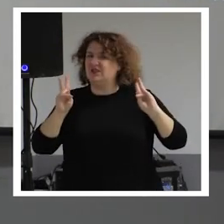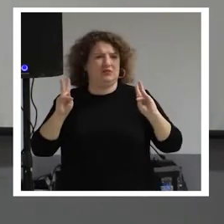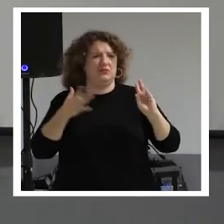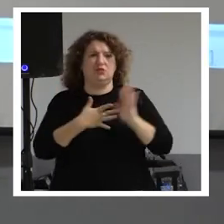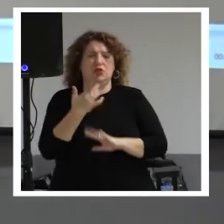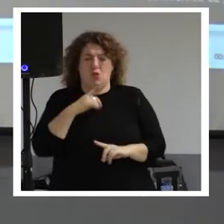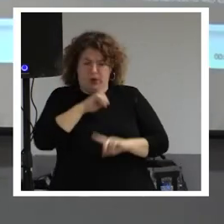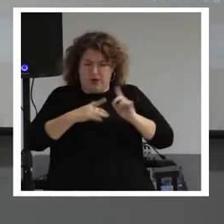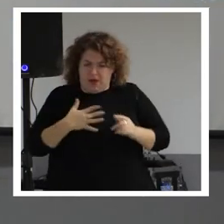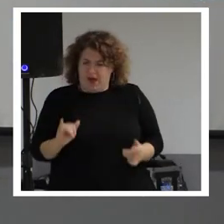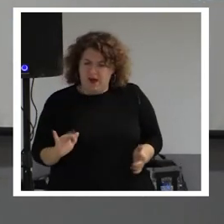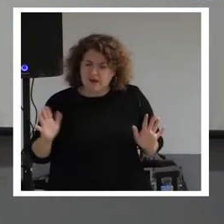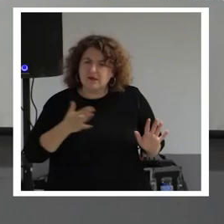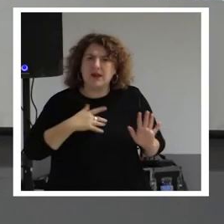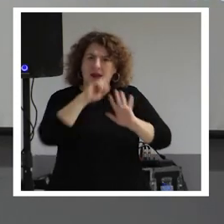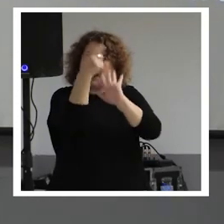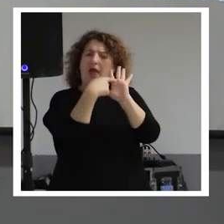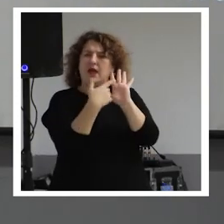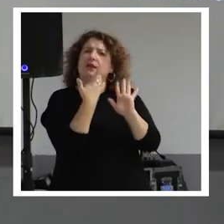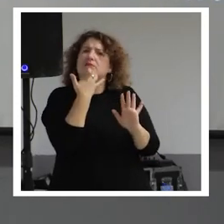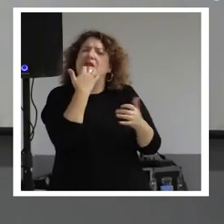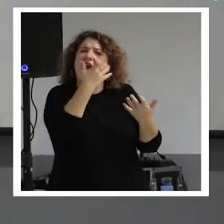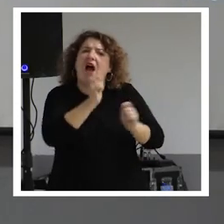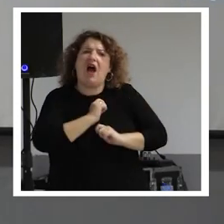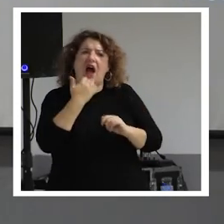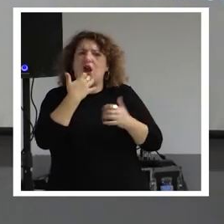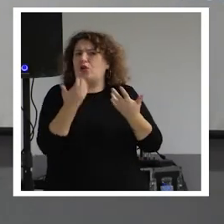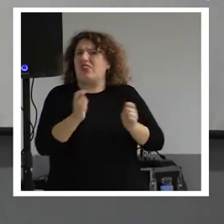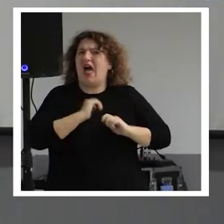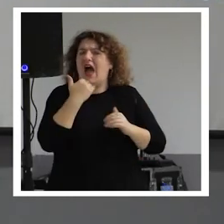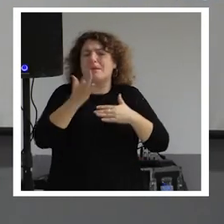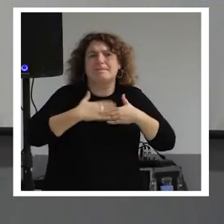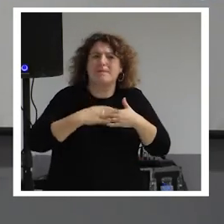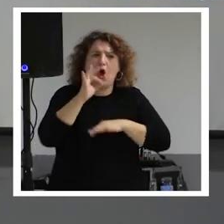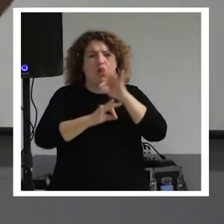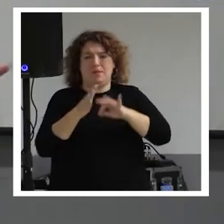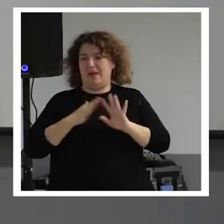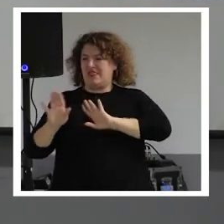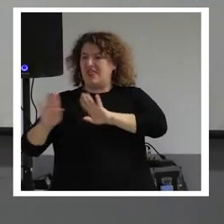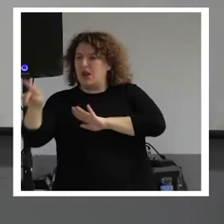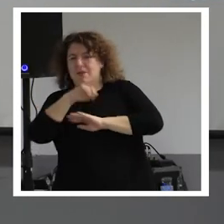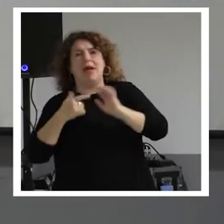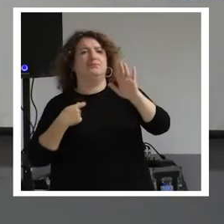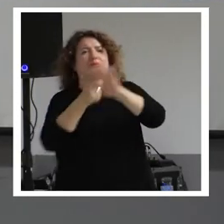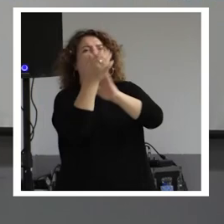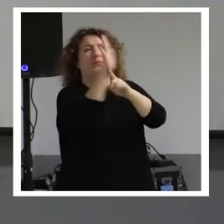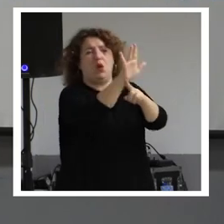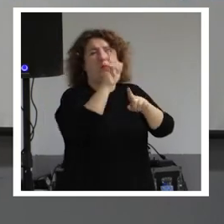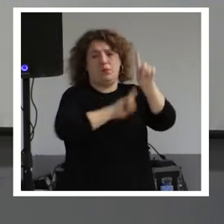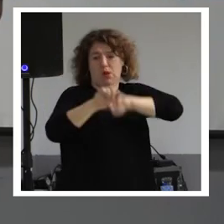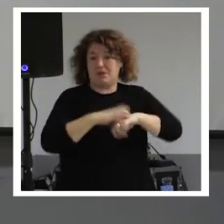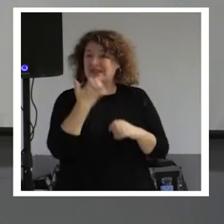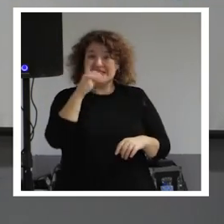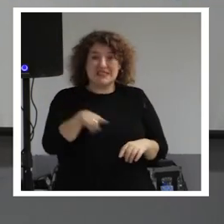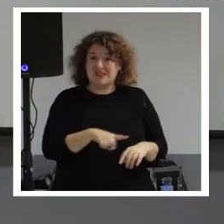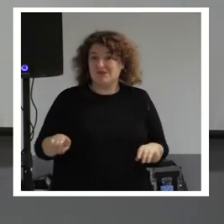organizado sea útil y no tengas que ser de izquierda ni romántico ni creyente en la libertad sino una persona que tiene un problema